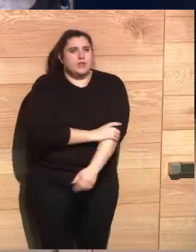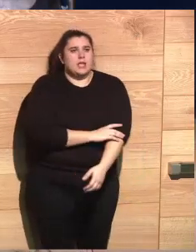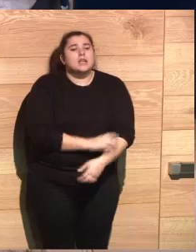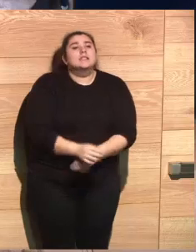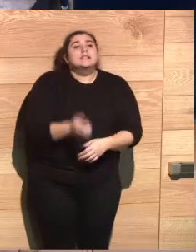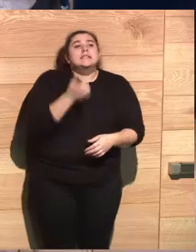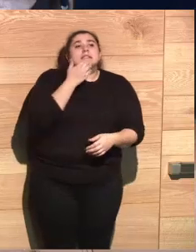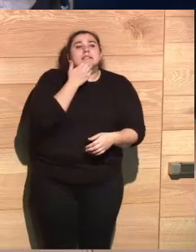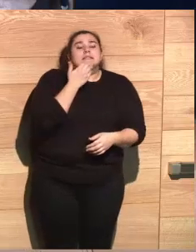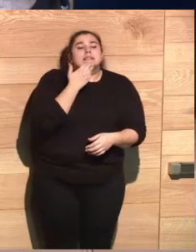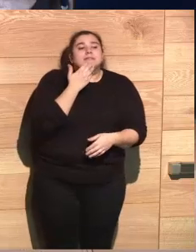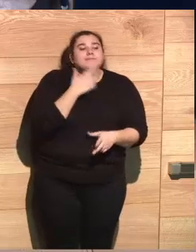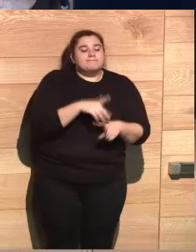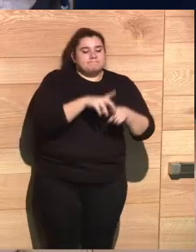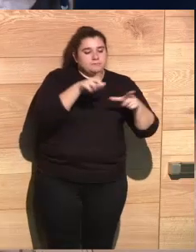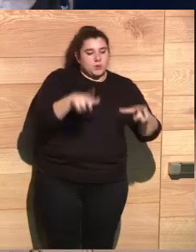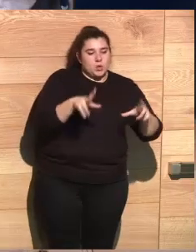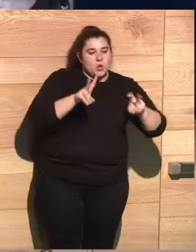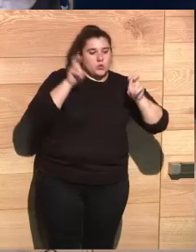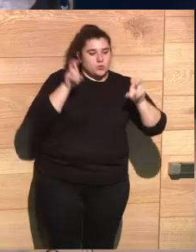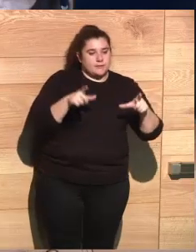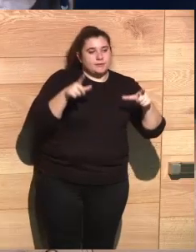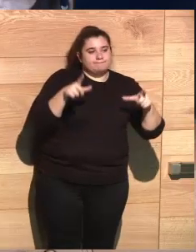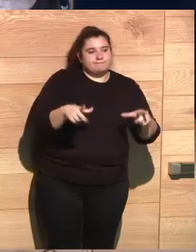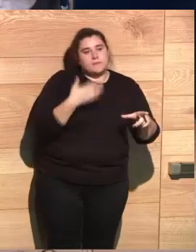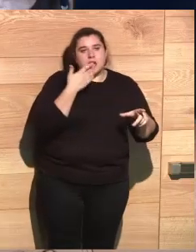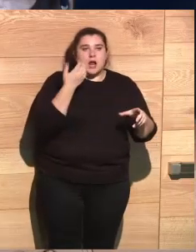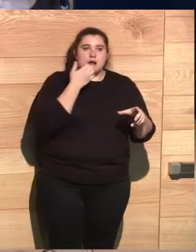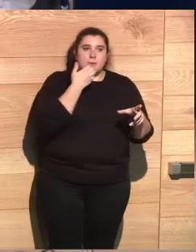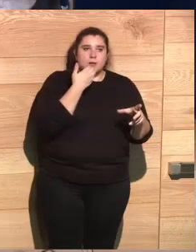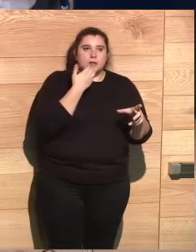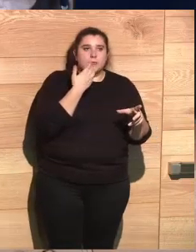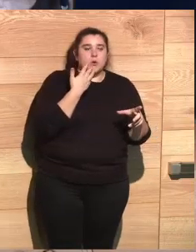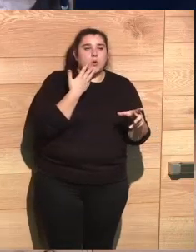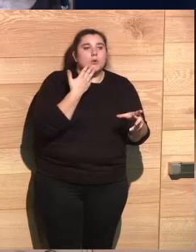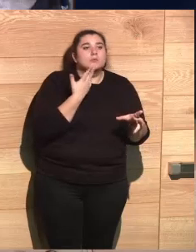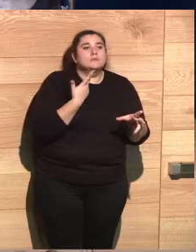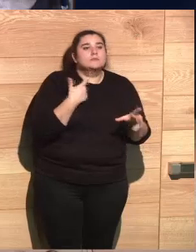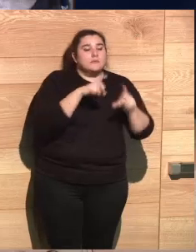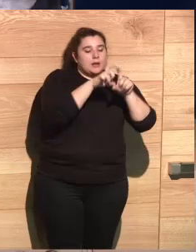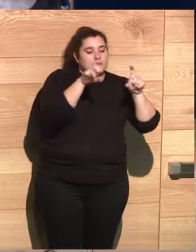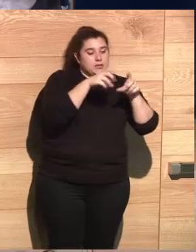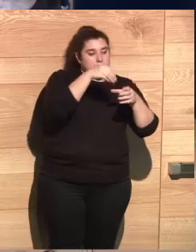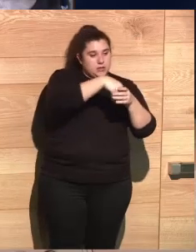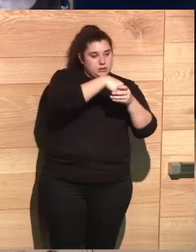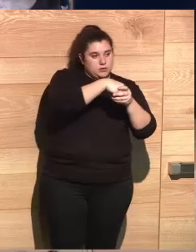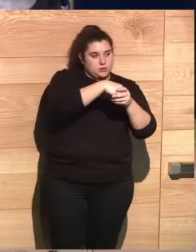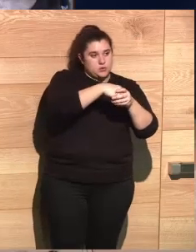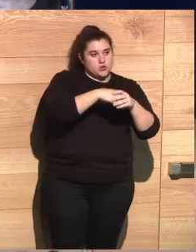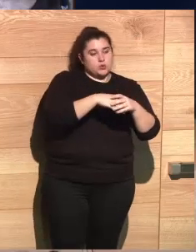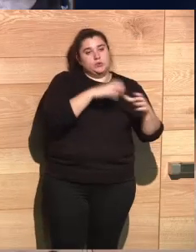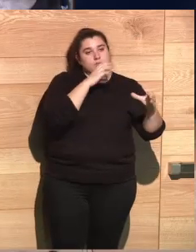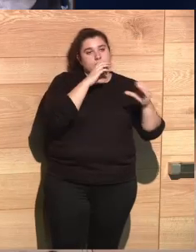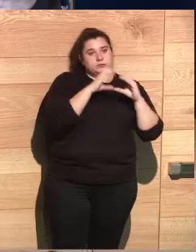Si yo voy a crear una plataforma nueva para, por ejemplo, comunicar dentro de una empresa, ¿no? Una especie de, vamos a volver a